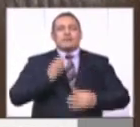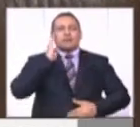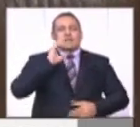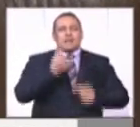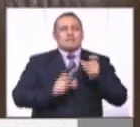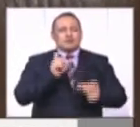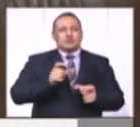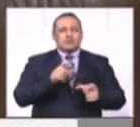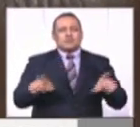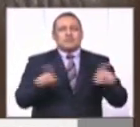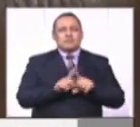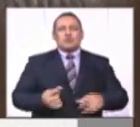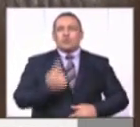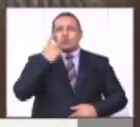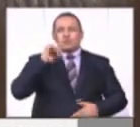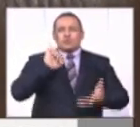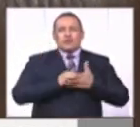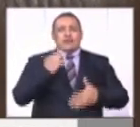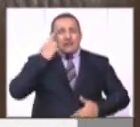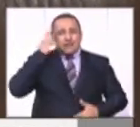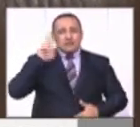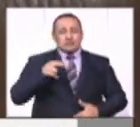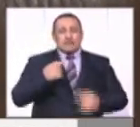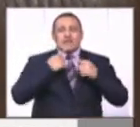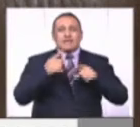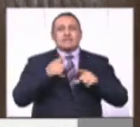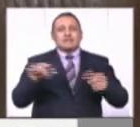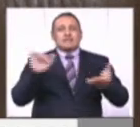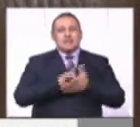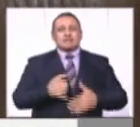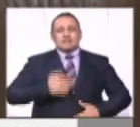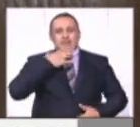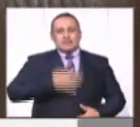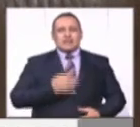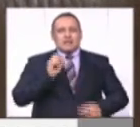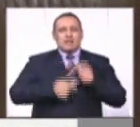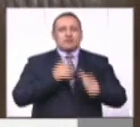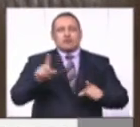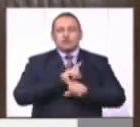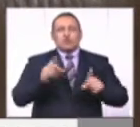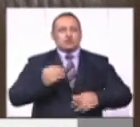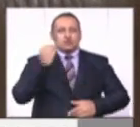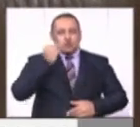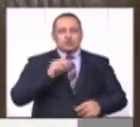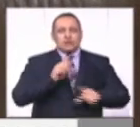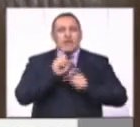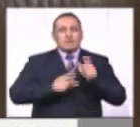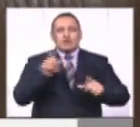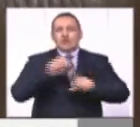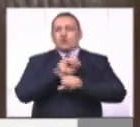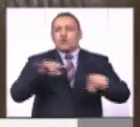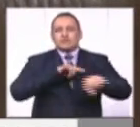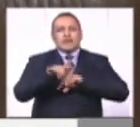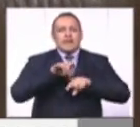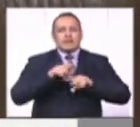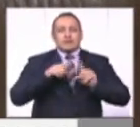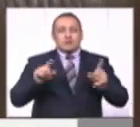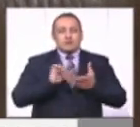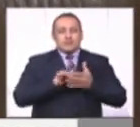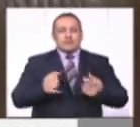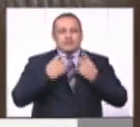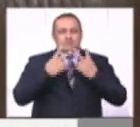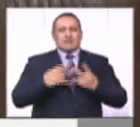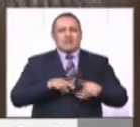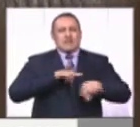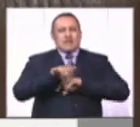pueblo en lo único que le puedo dar la razón es que es cierto el pueblo no es tonto el pueblo no se deja engañar y lo que ha venido